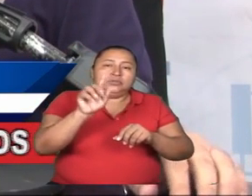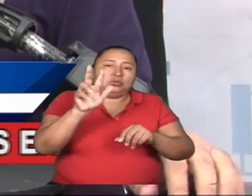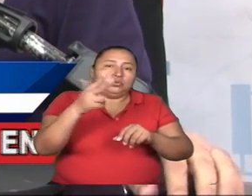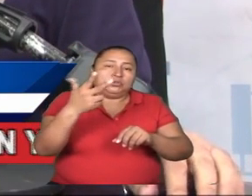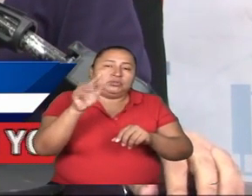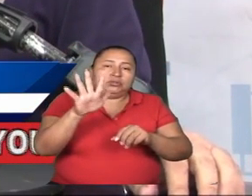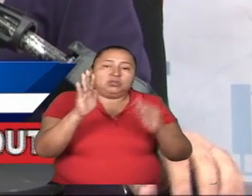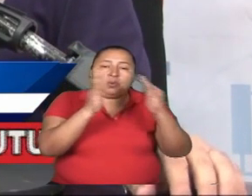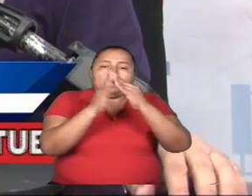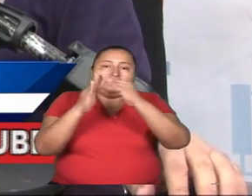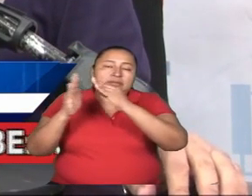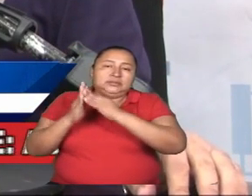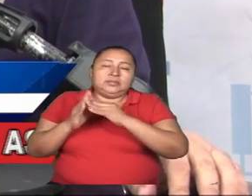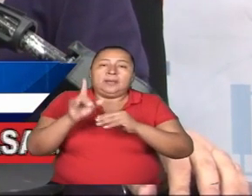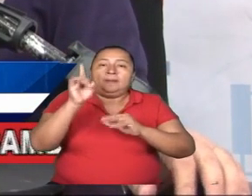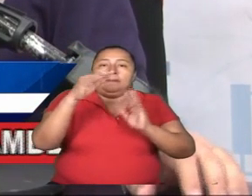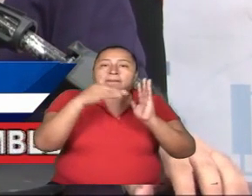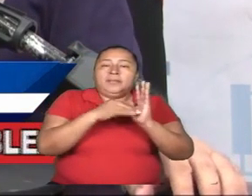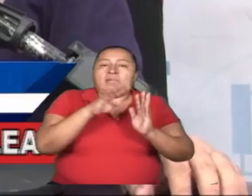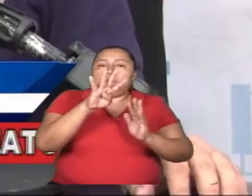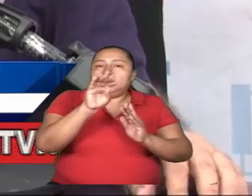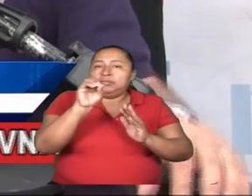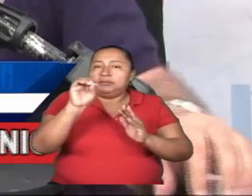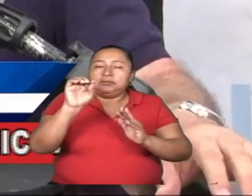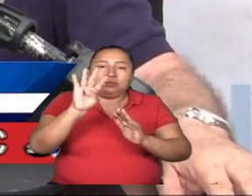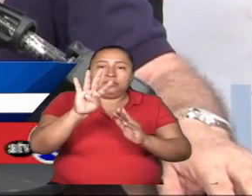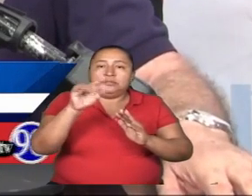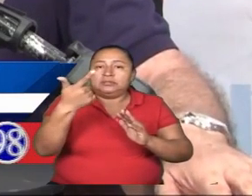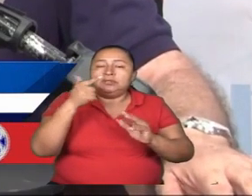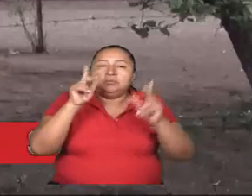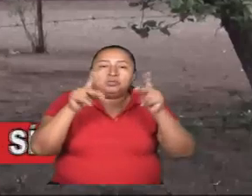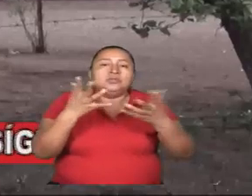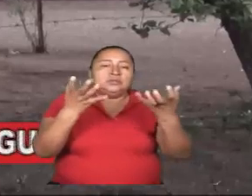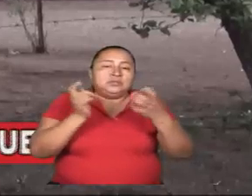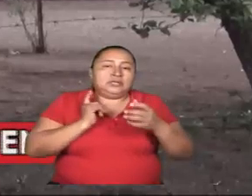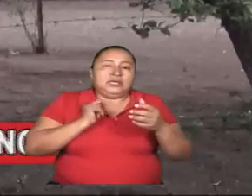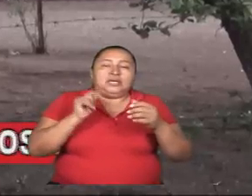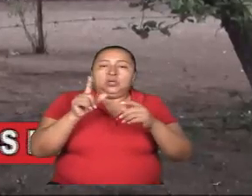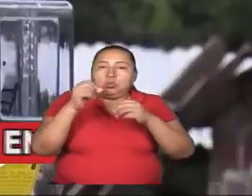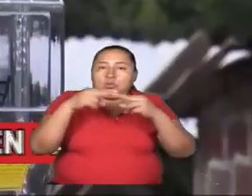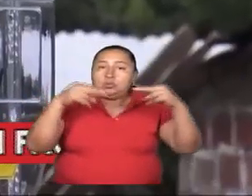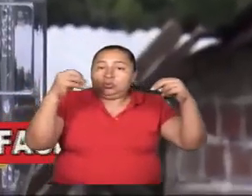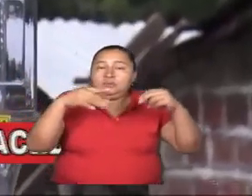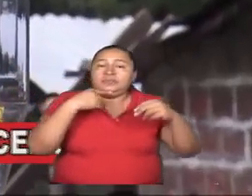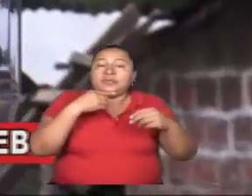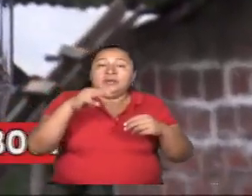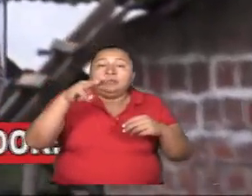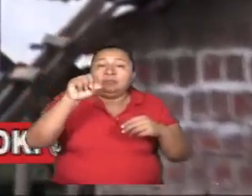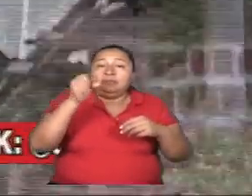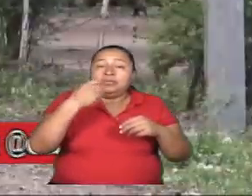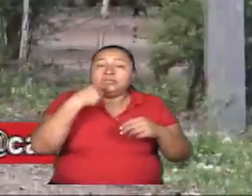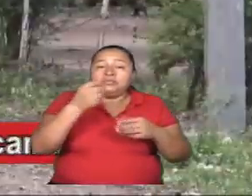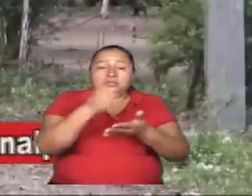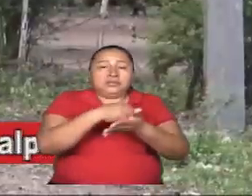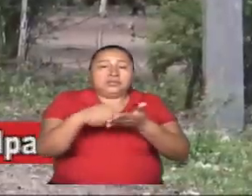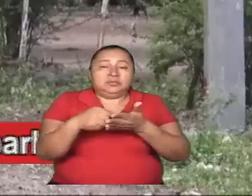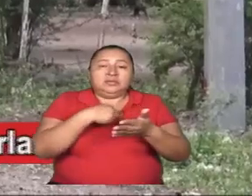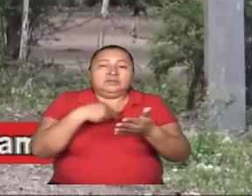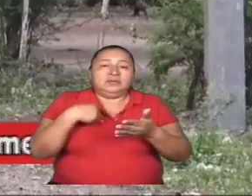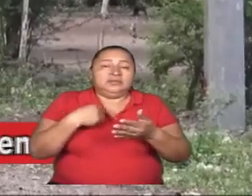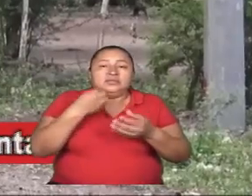185 viviendas y 1.047 hermanas y hermanos con acceso a la energía eléctrica. Mansell mencionó que para esta semana se va a instalar